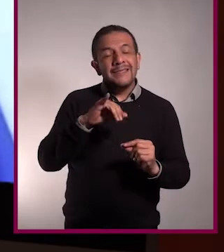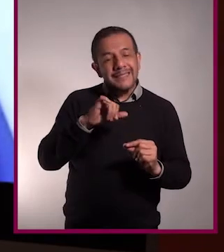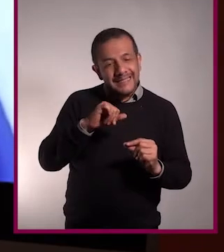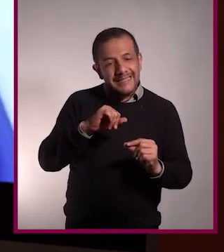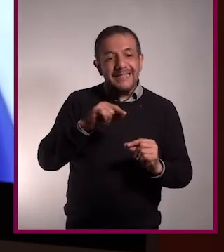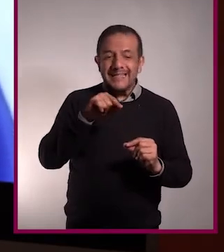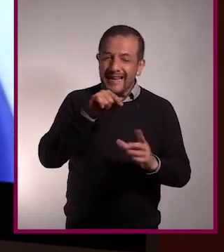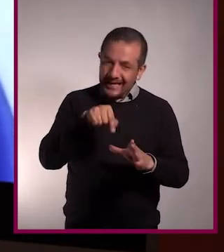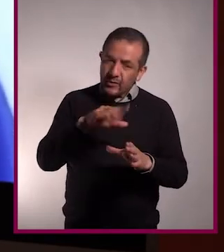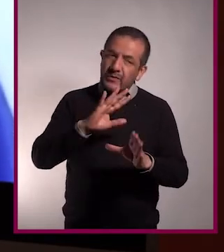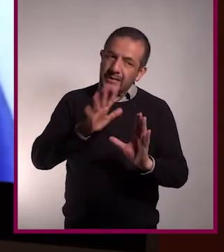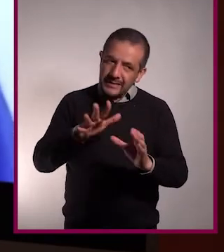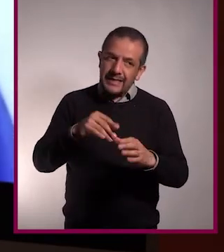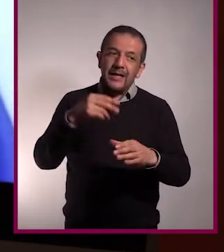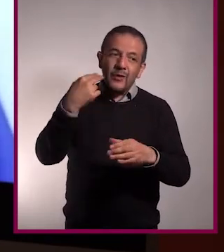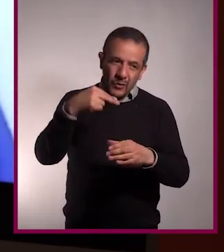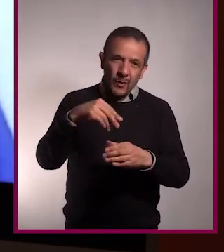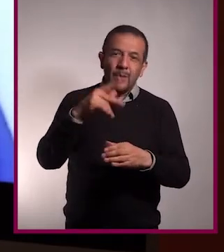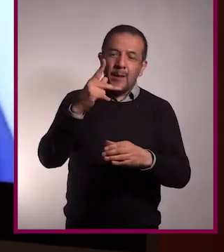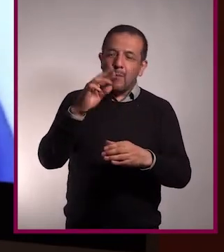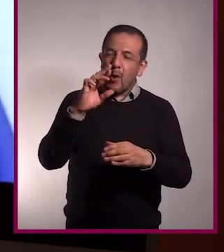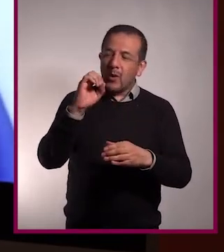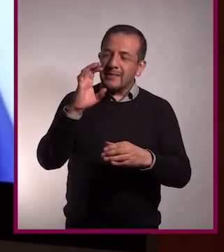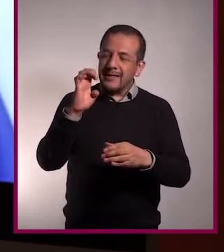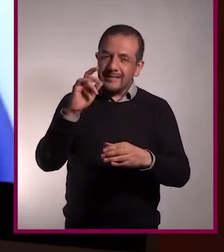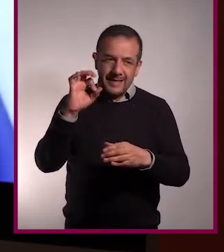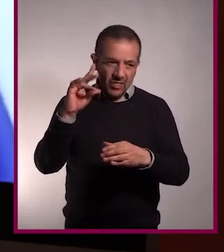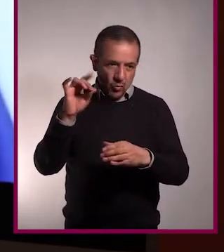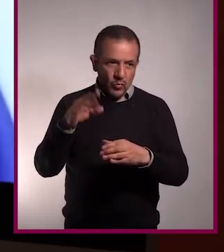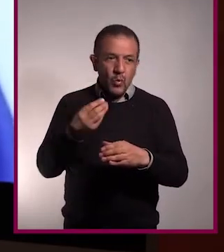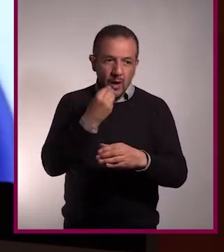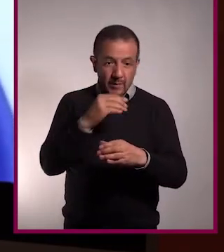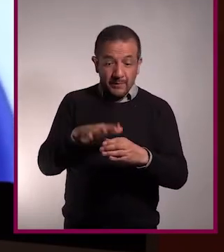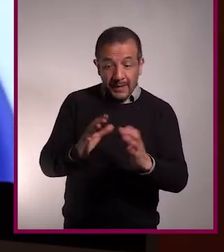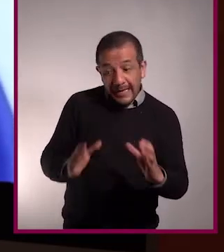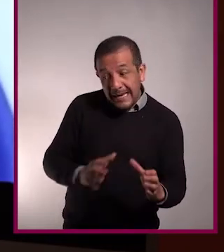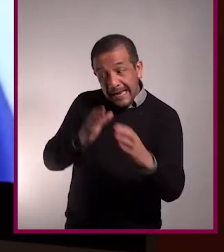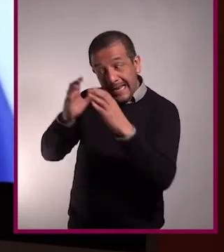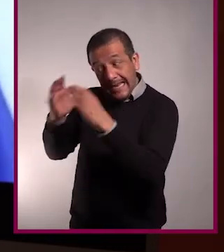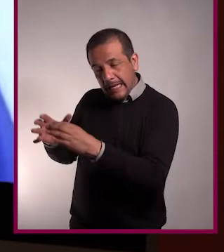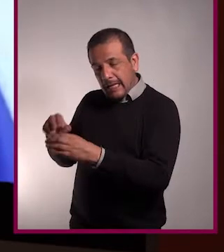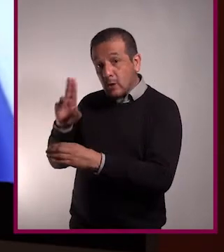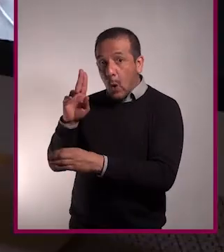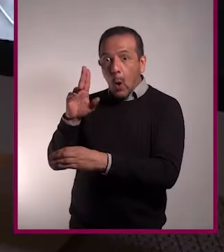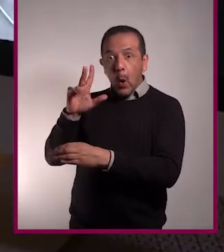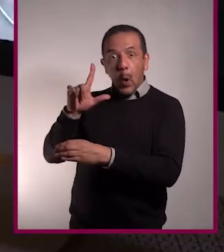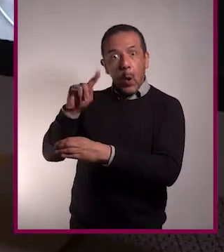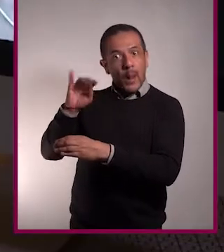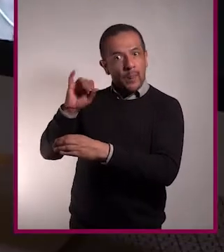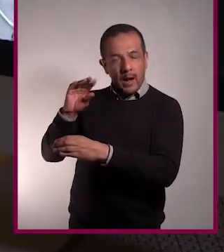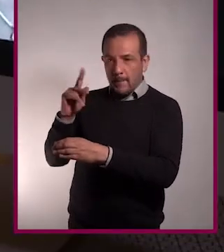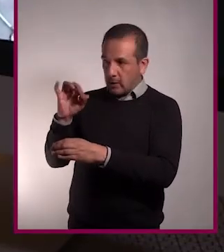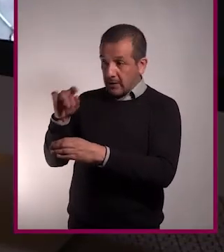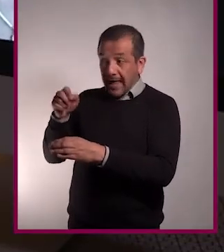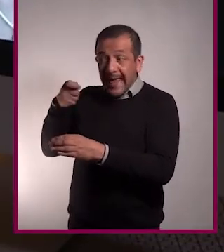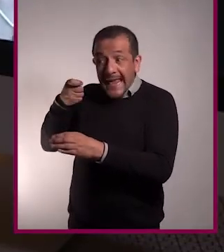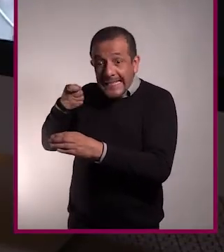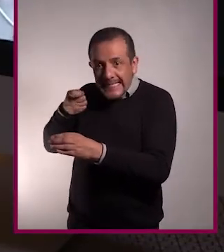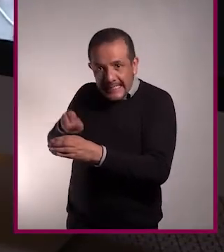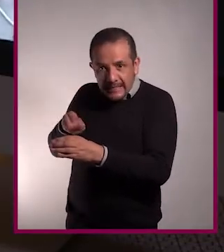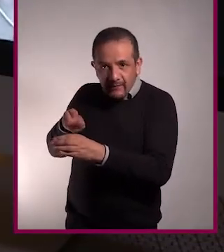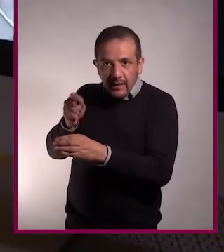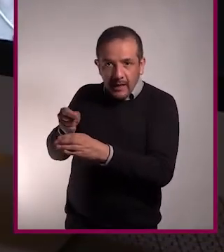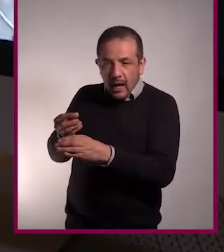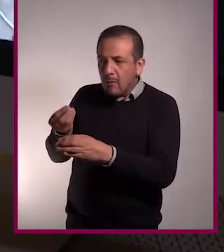que su procesamiento es mínimo, aunque ya entran en los alimentos procesados. Y luego tenemos también los